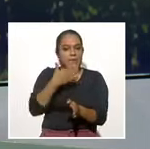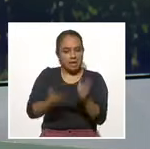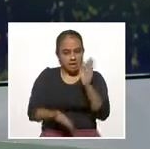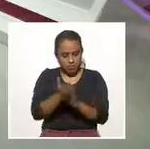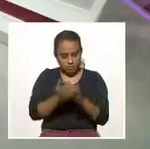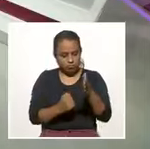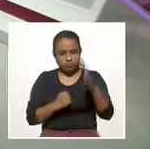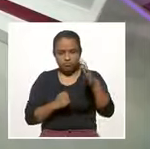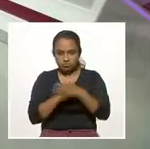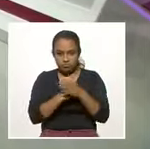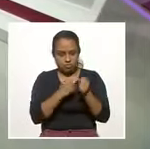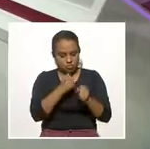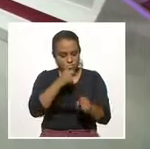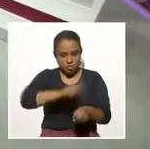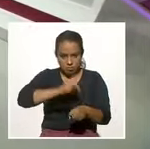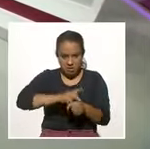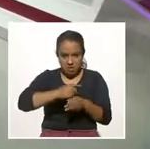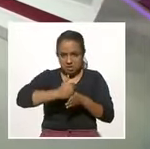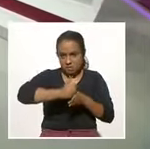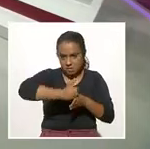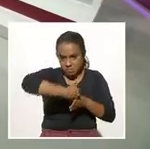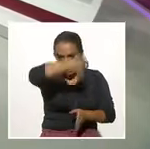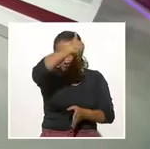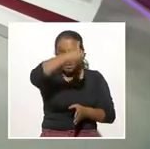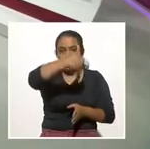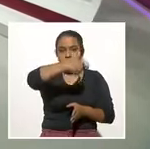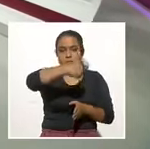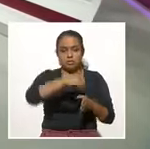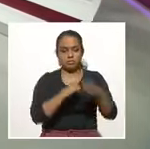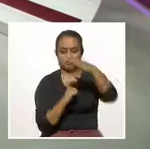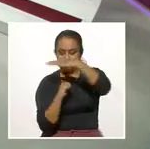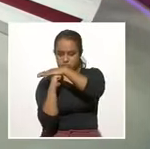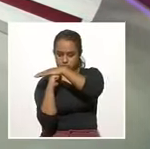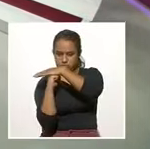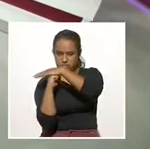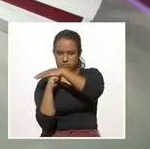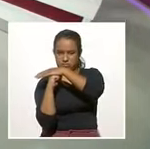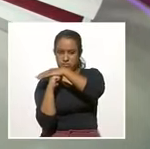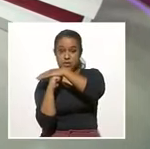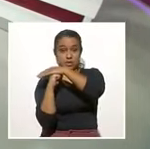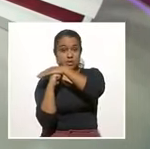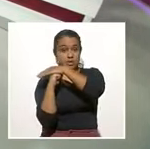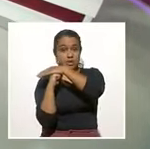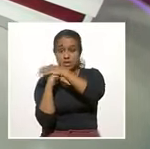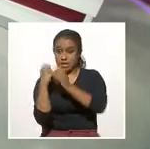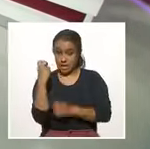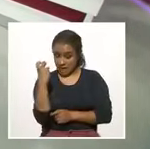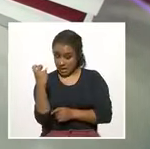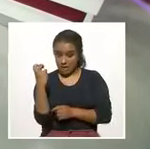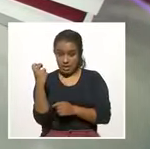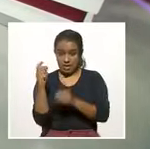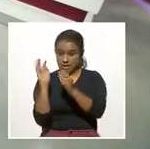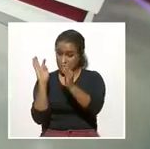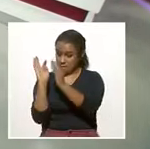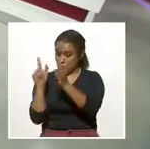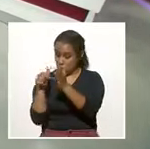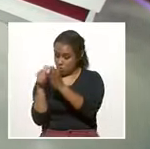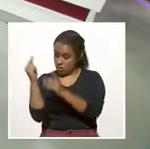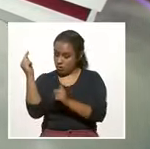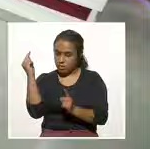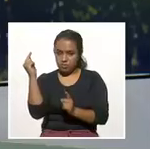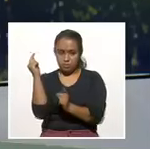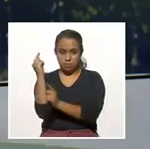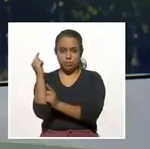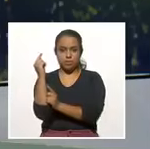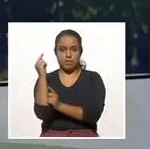sus elementos de concreto, sus dalas, repito, sus columnas o castillos, y en ellos, digamos, cercanos a estos lugares,